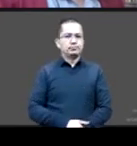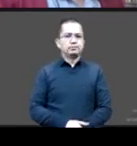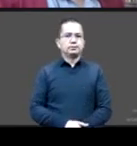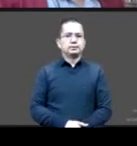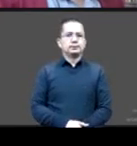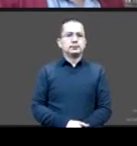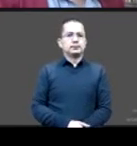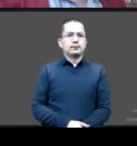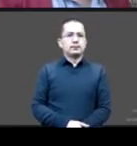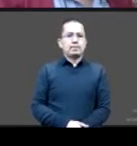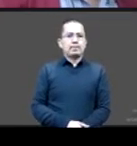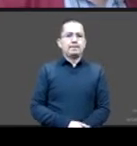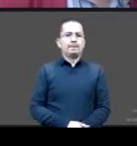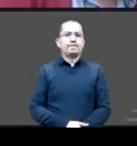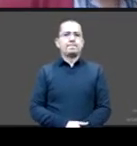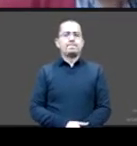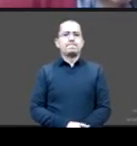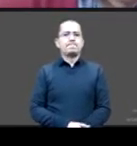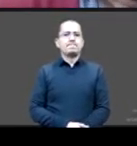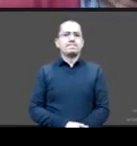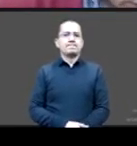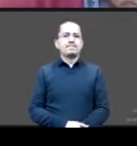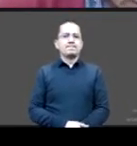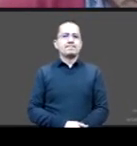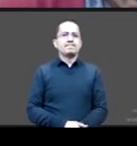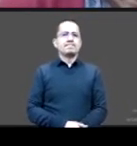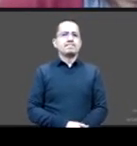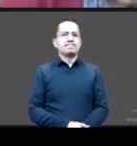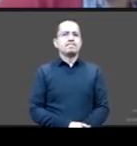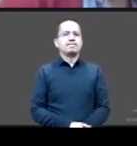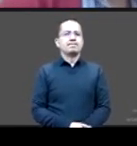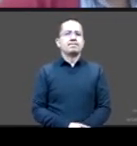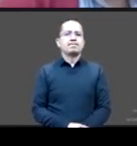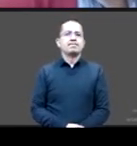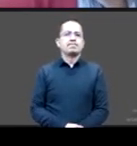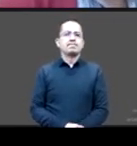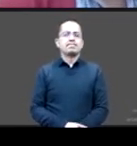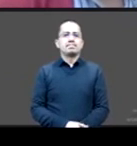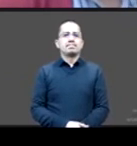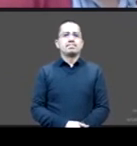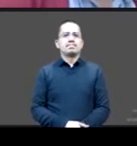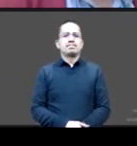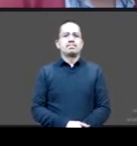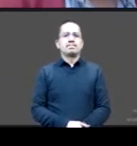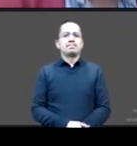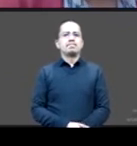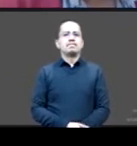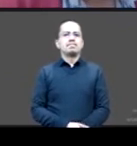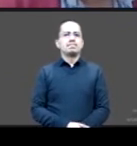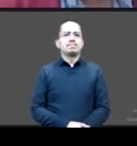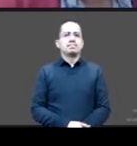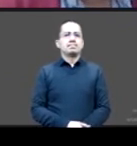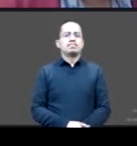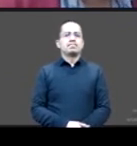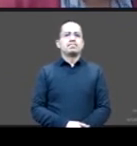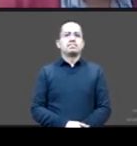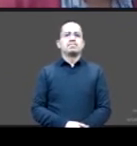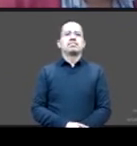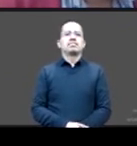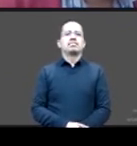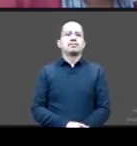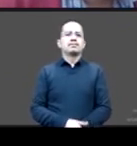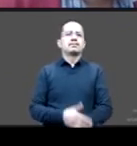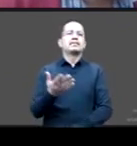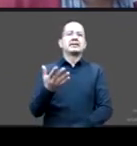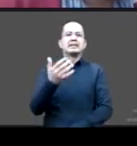Óscar, no lo oímos. ¿No hay sonido? Ah, ya sé, al compartir olvidé exponer el